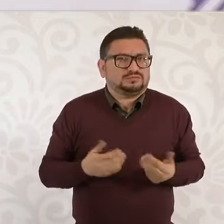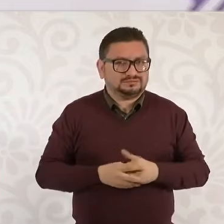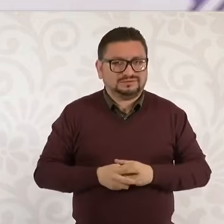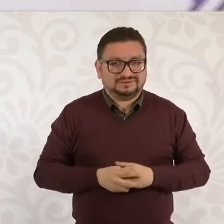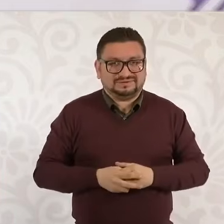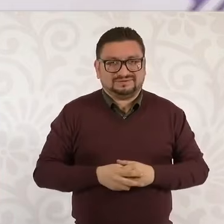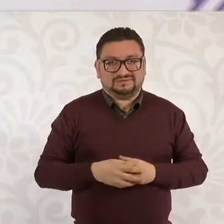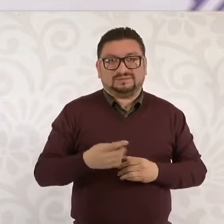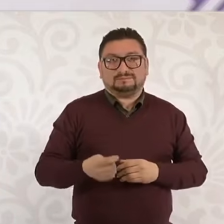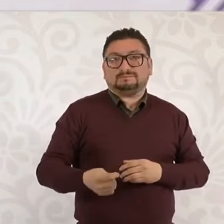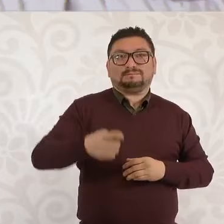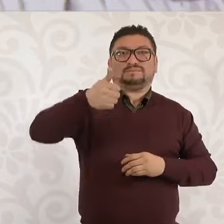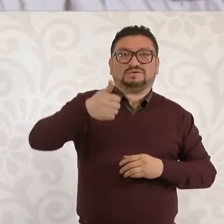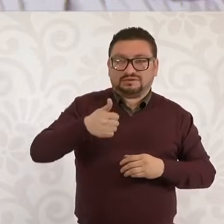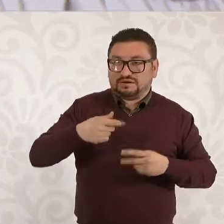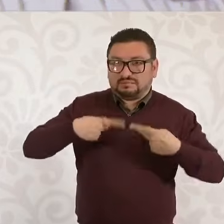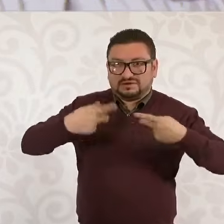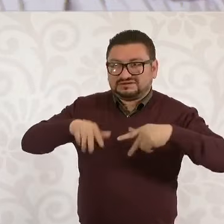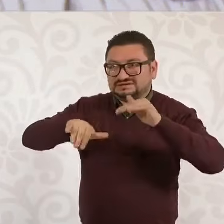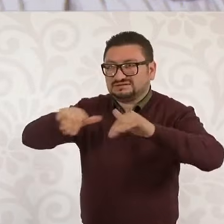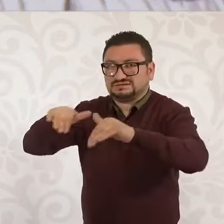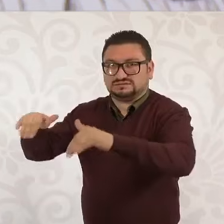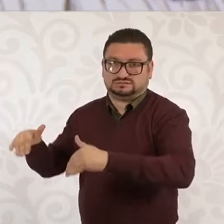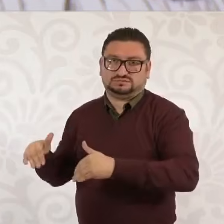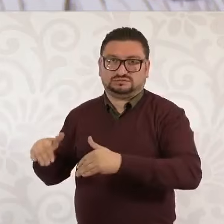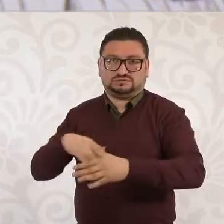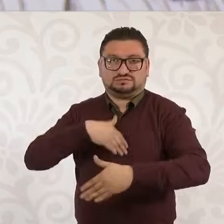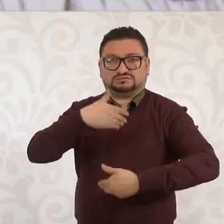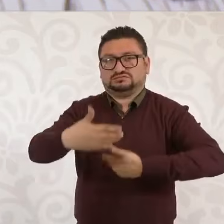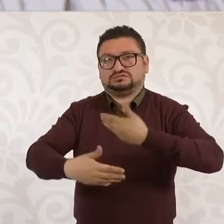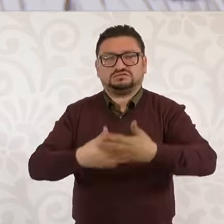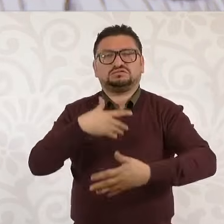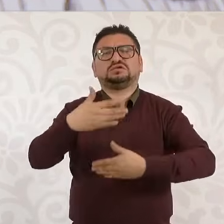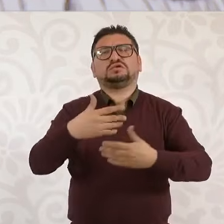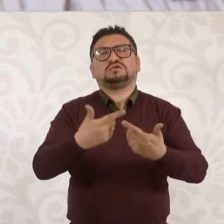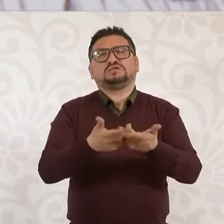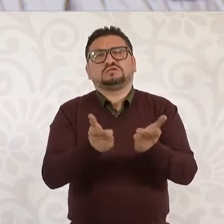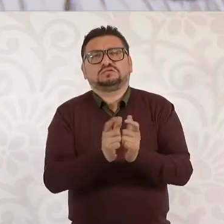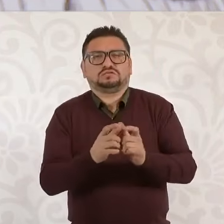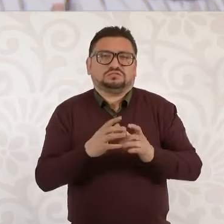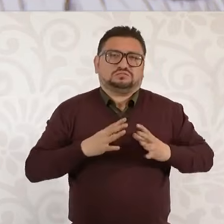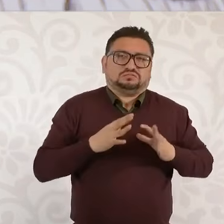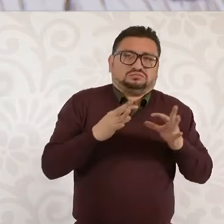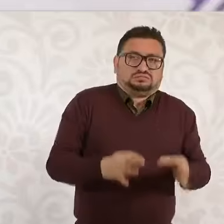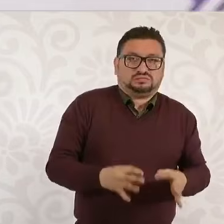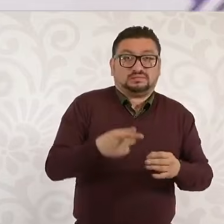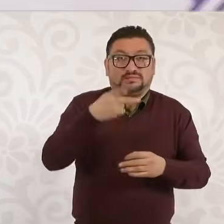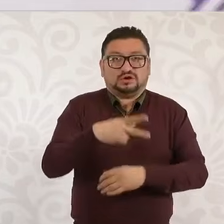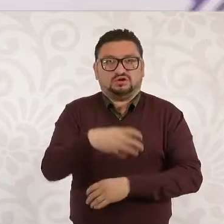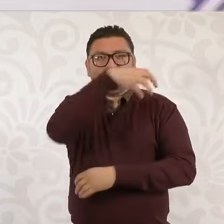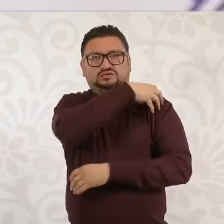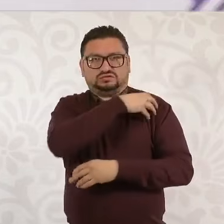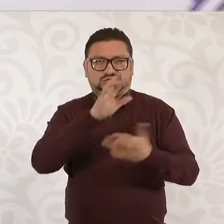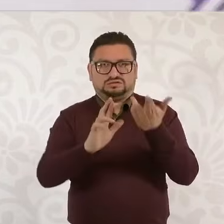Entonces, primero viene de ahí, claro, después se conformó con otros elementos que venían de otra, pero sus generales eran generales